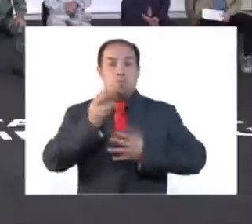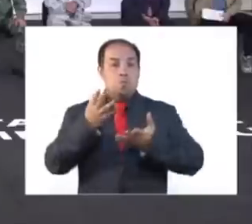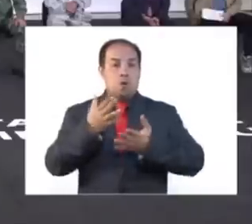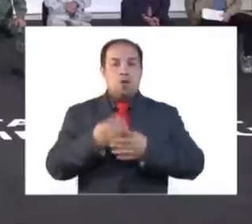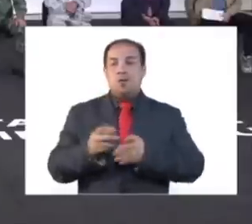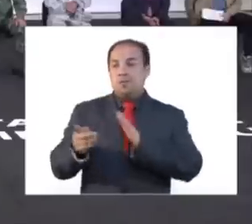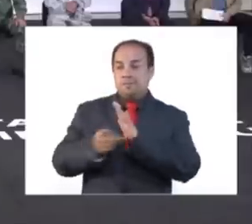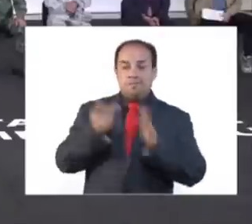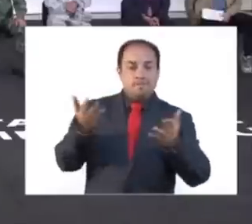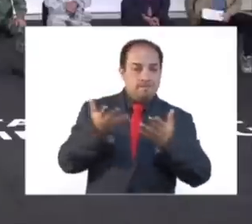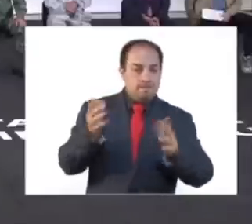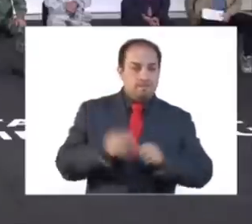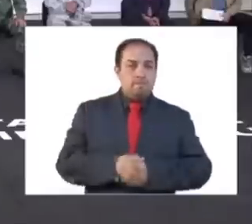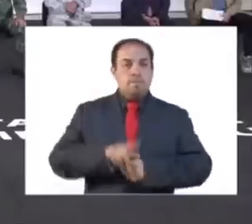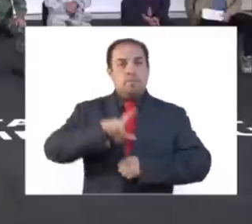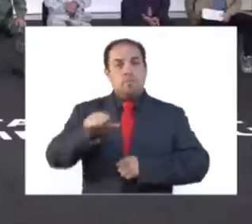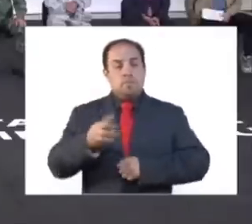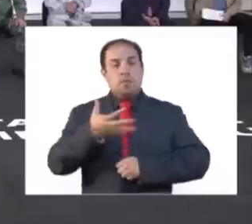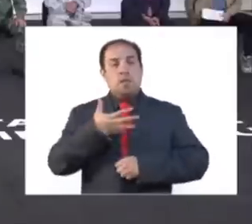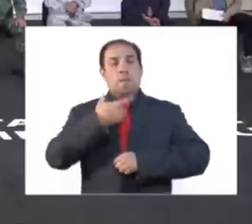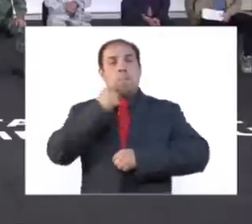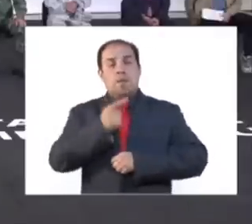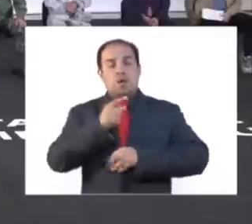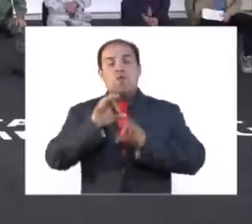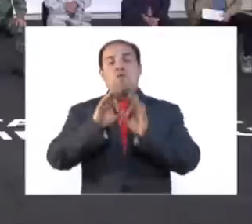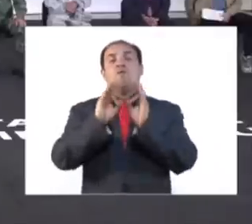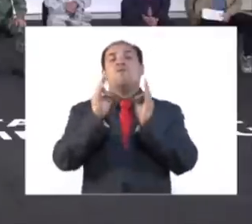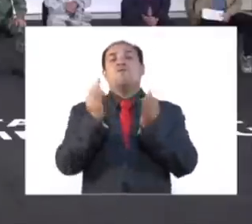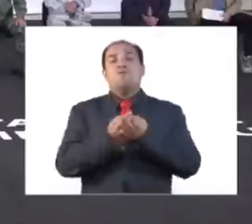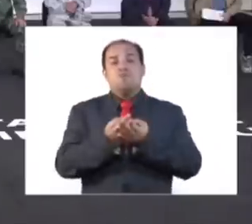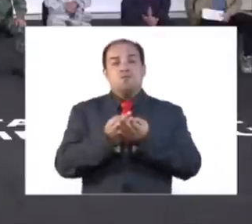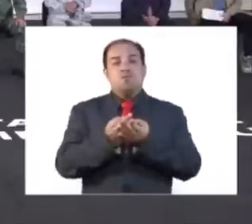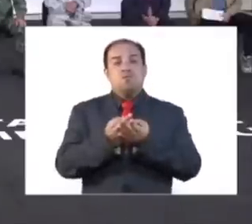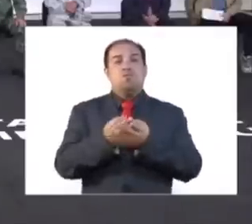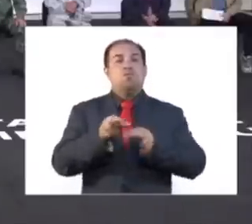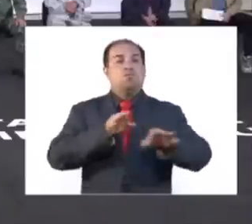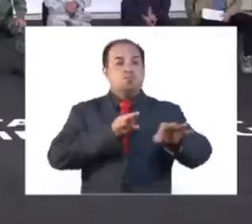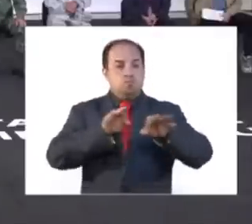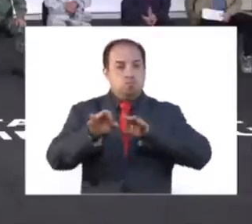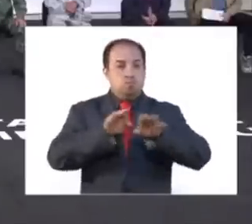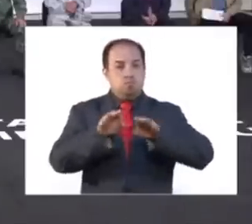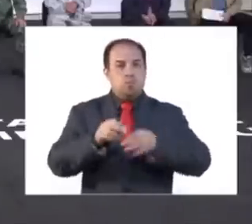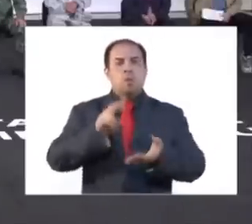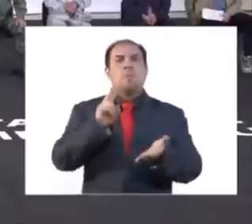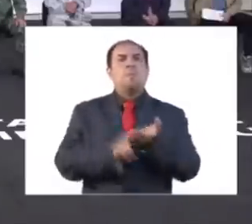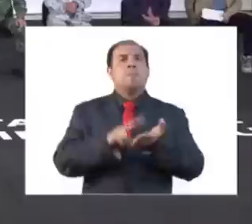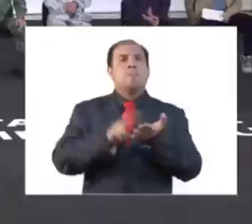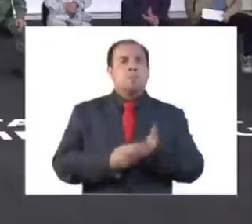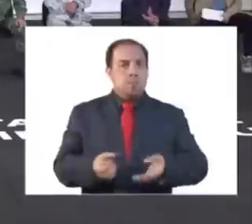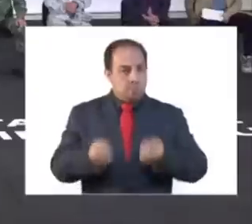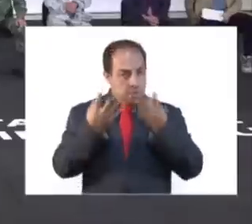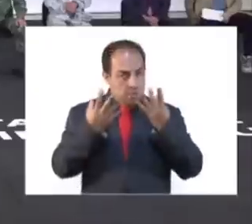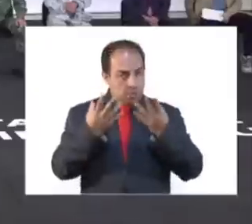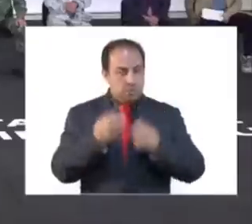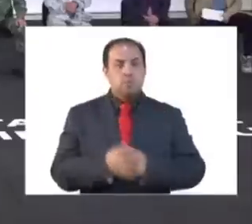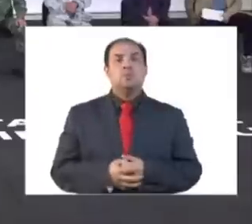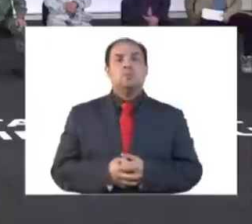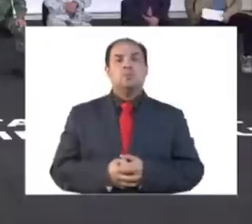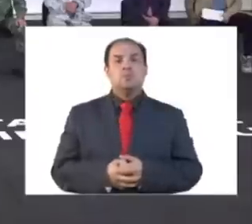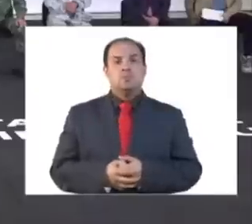hacer y de esta manera pues vamos generando mejores condiciones. ¿Qué tanto costó? Bueno,